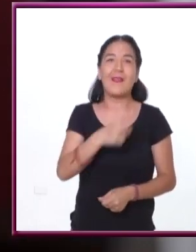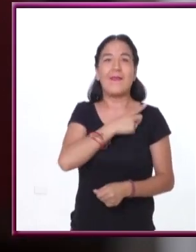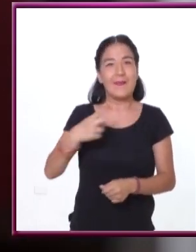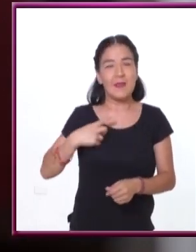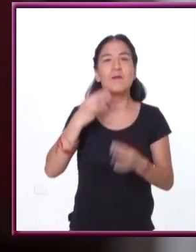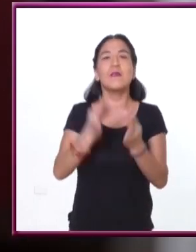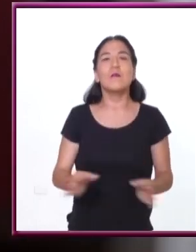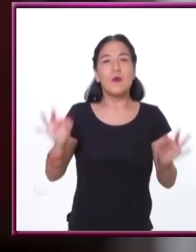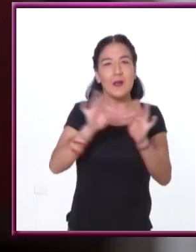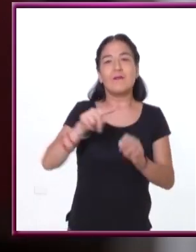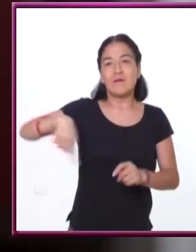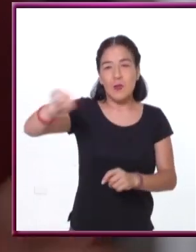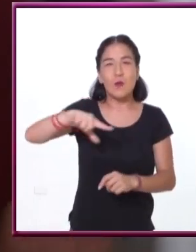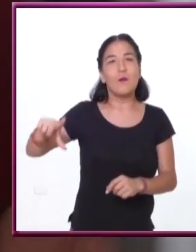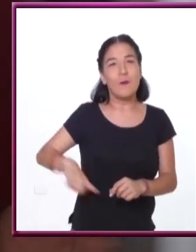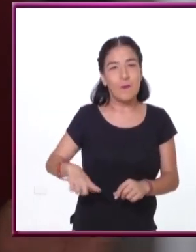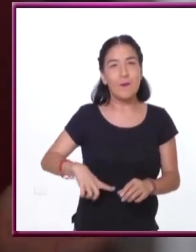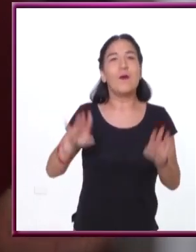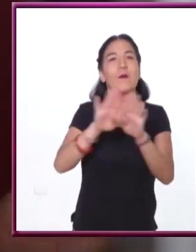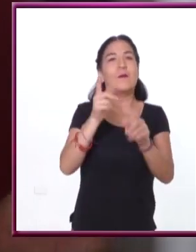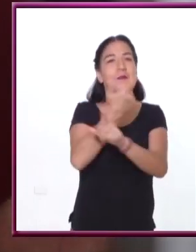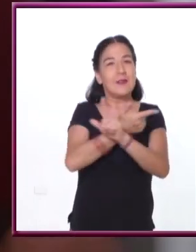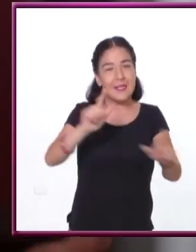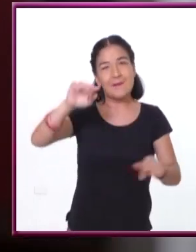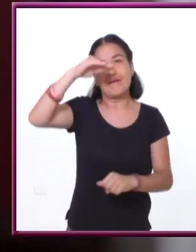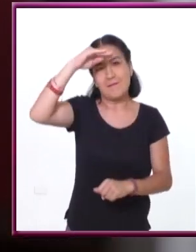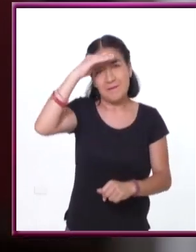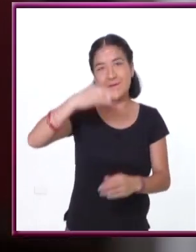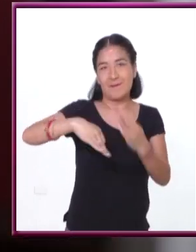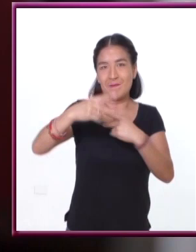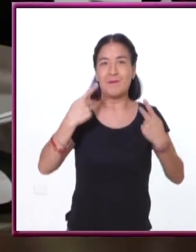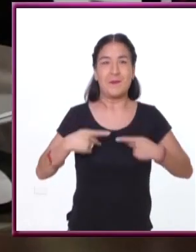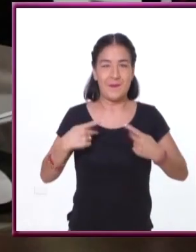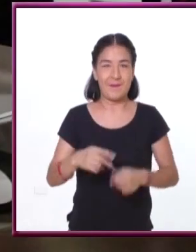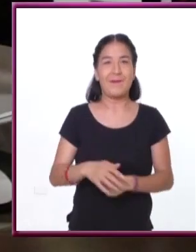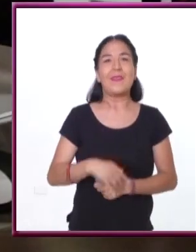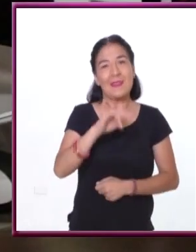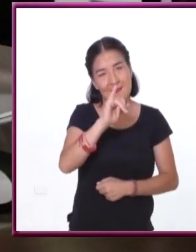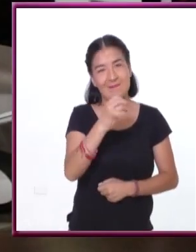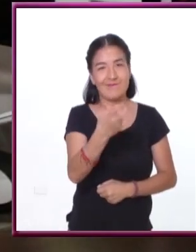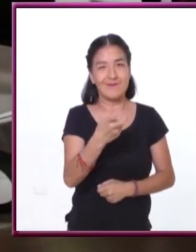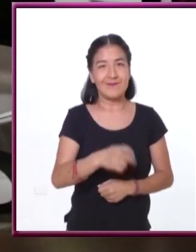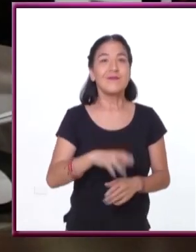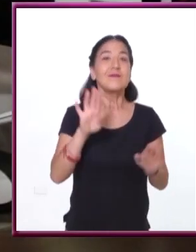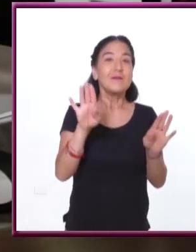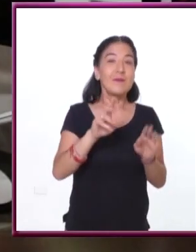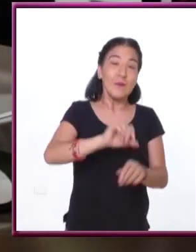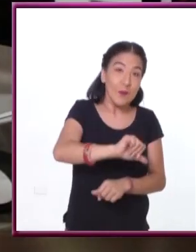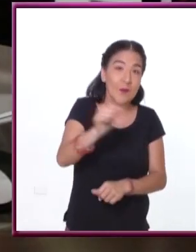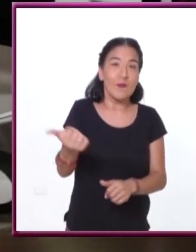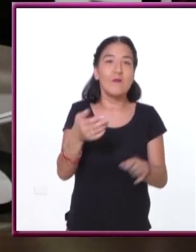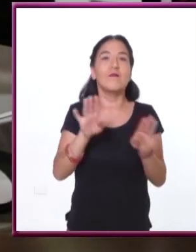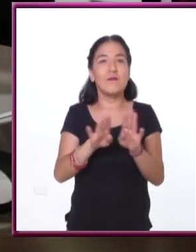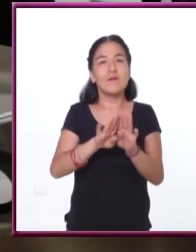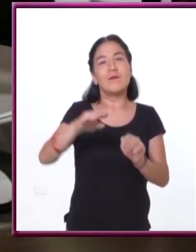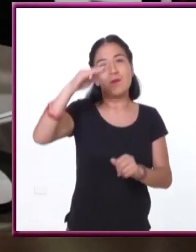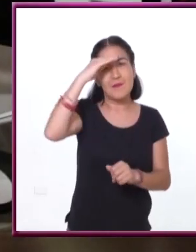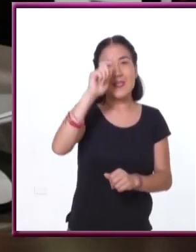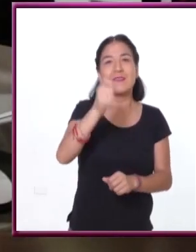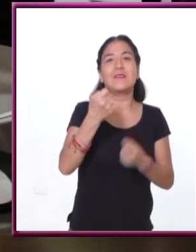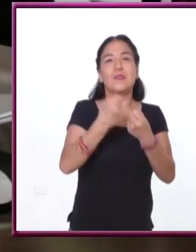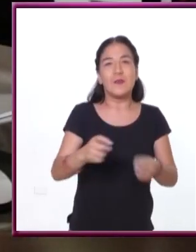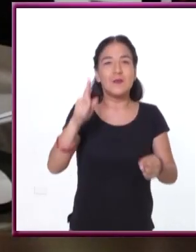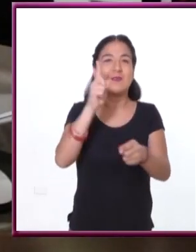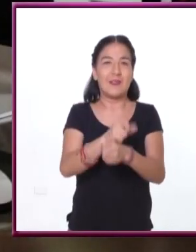para los gobiernos que de alguna manera puedan garantizar la libertad de pensamiento, ¿no? Por supuesto, porque de otra forma pues estaríamos pensando